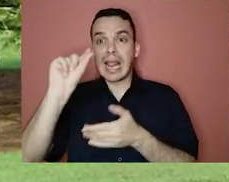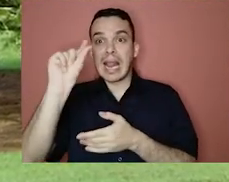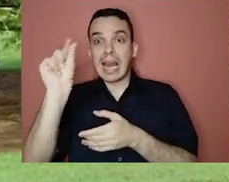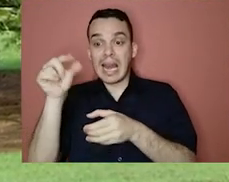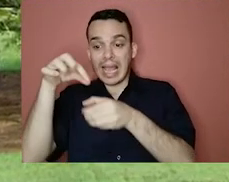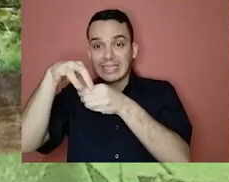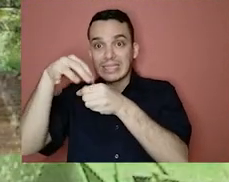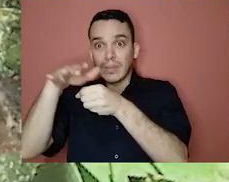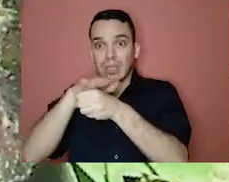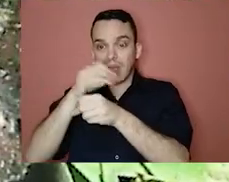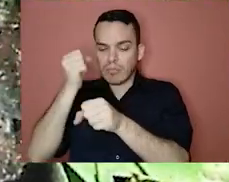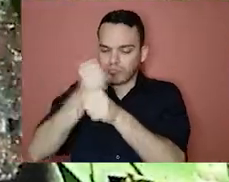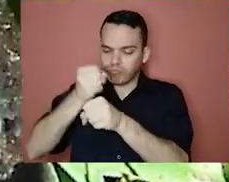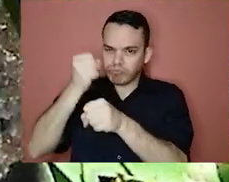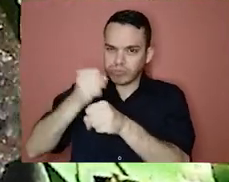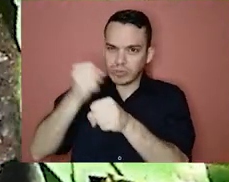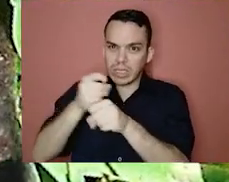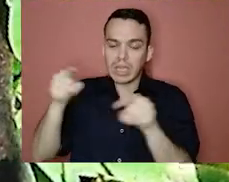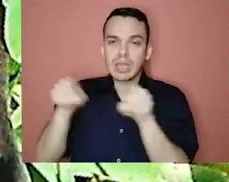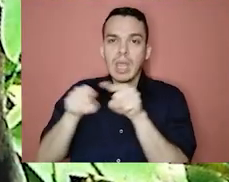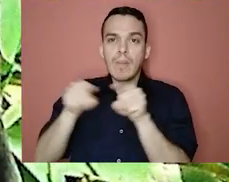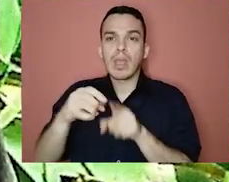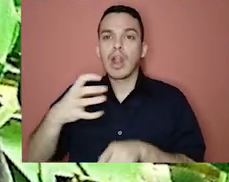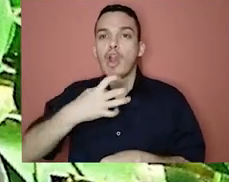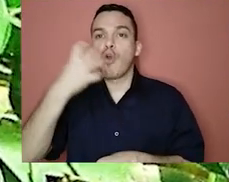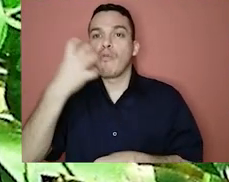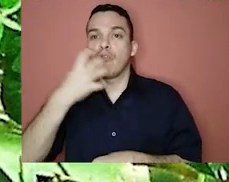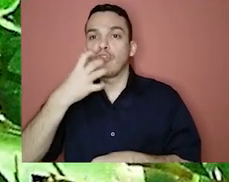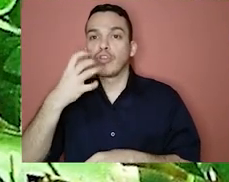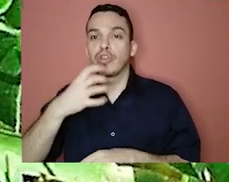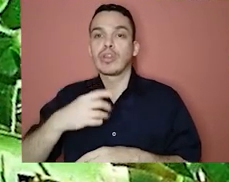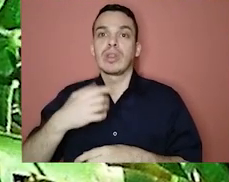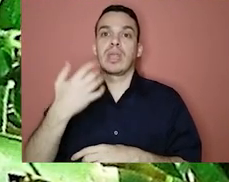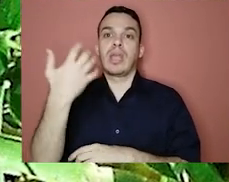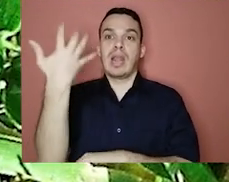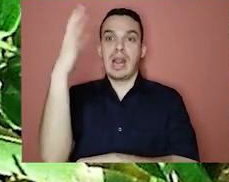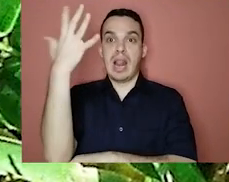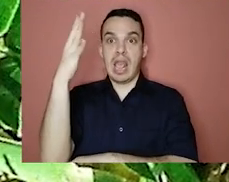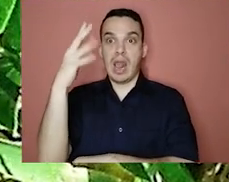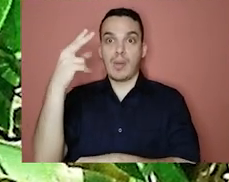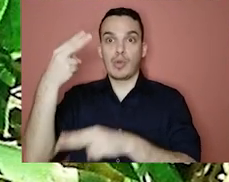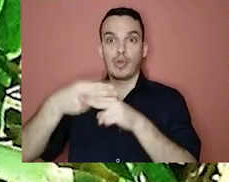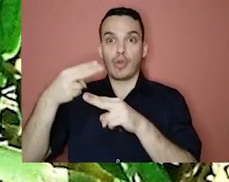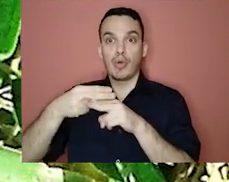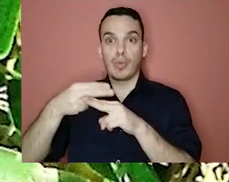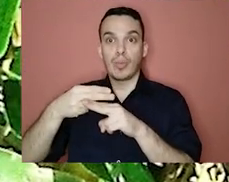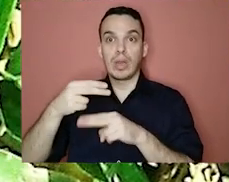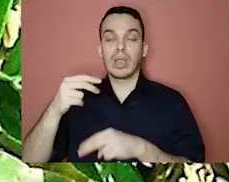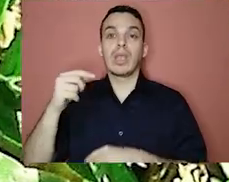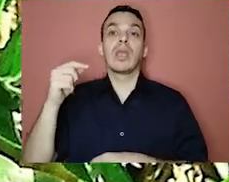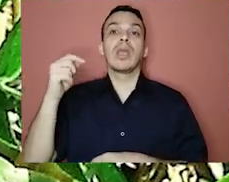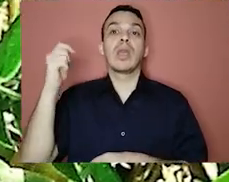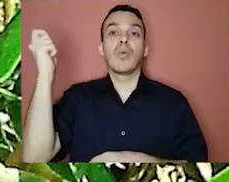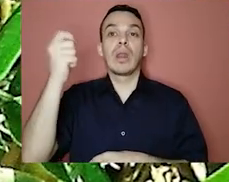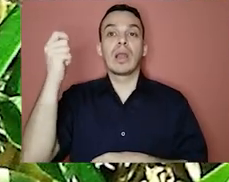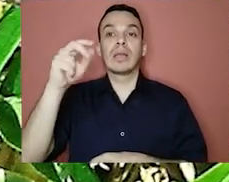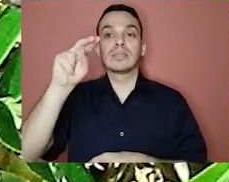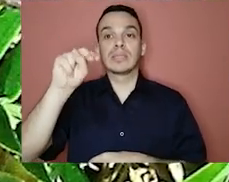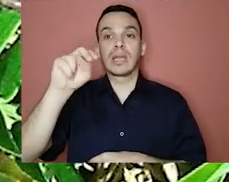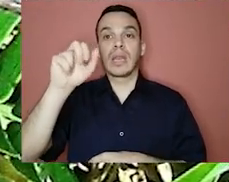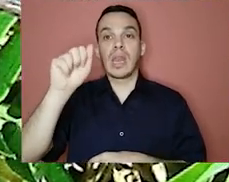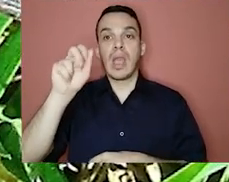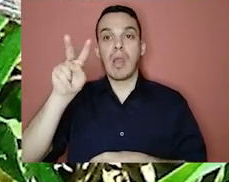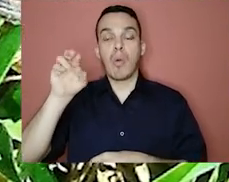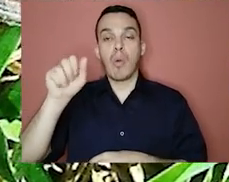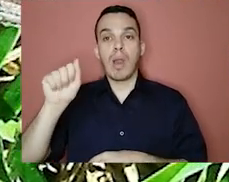copa. Las semillas se usan para elaborar artesanías, al igual que los frutos, de los cuales el árbol toma el nombre.